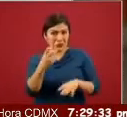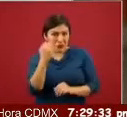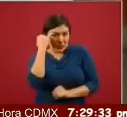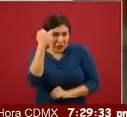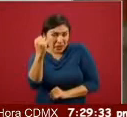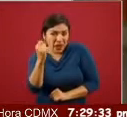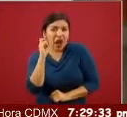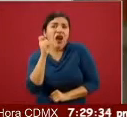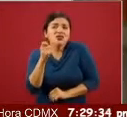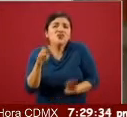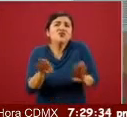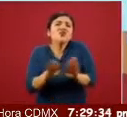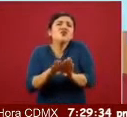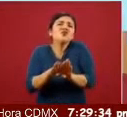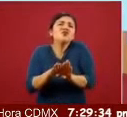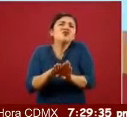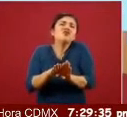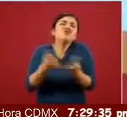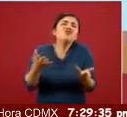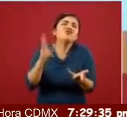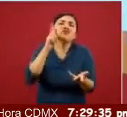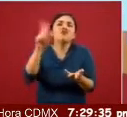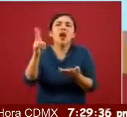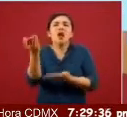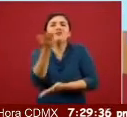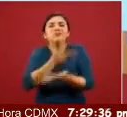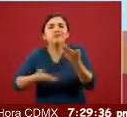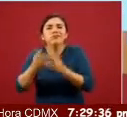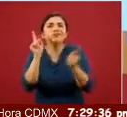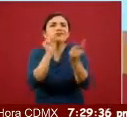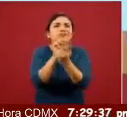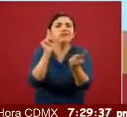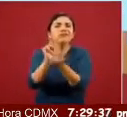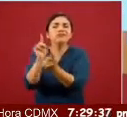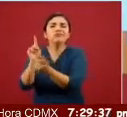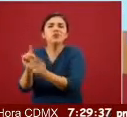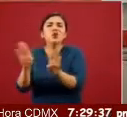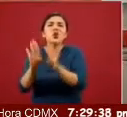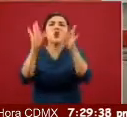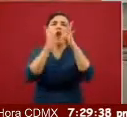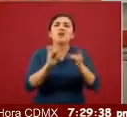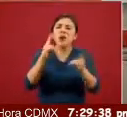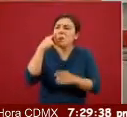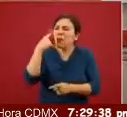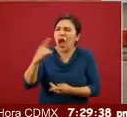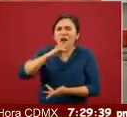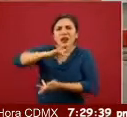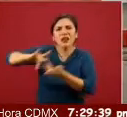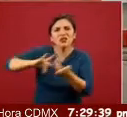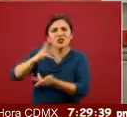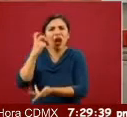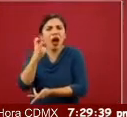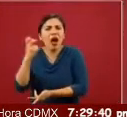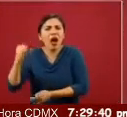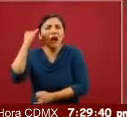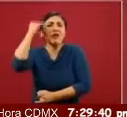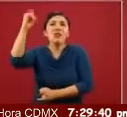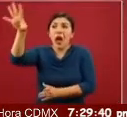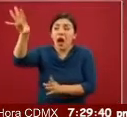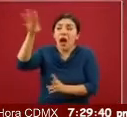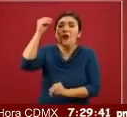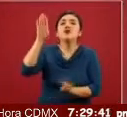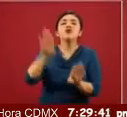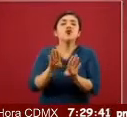construida a partir de la conversación pública, se podría decir, de la narrativa de las redes sociales, que no es infrecuente